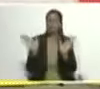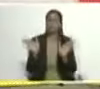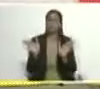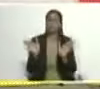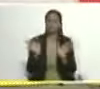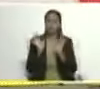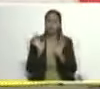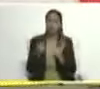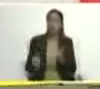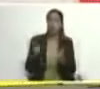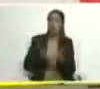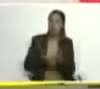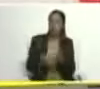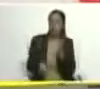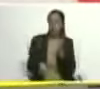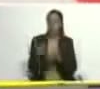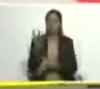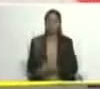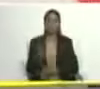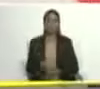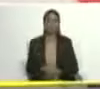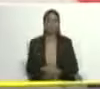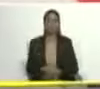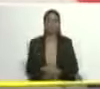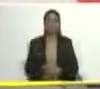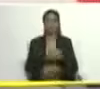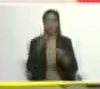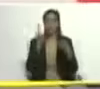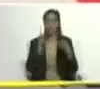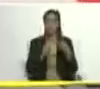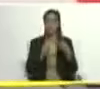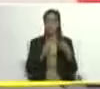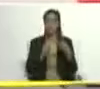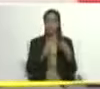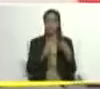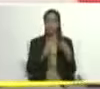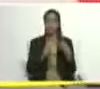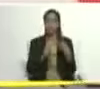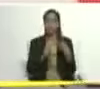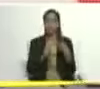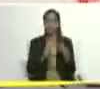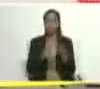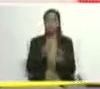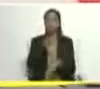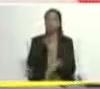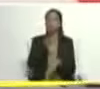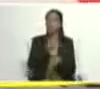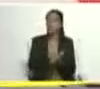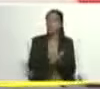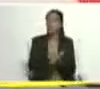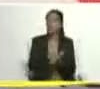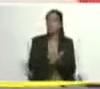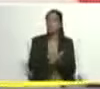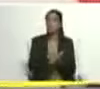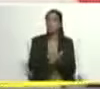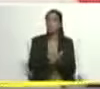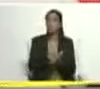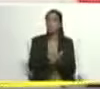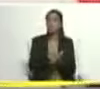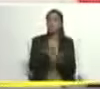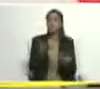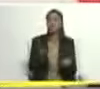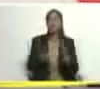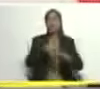volverá. En tercer lugar, la aprobación del plan